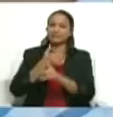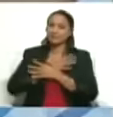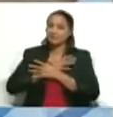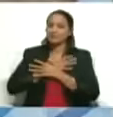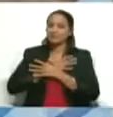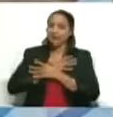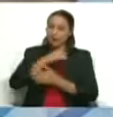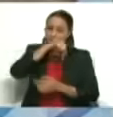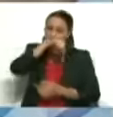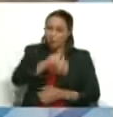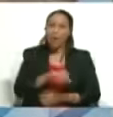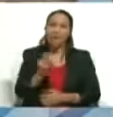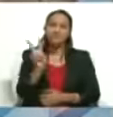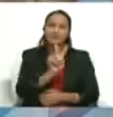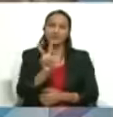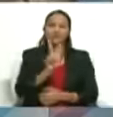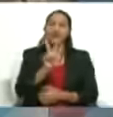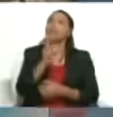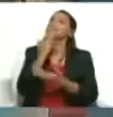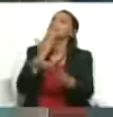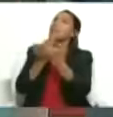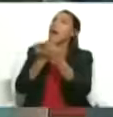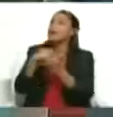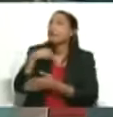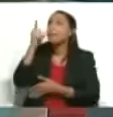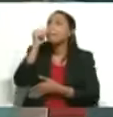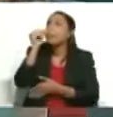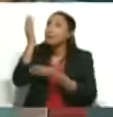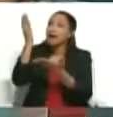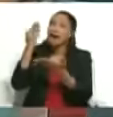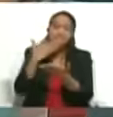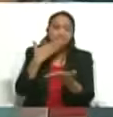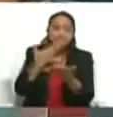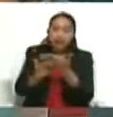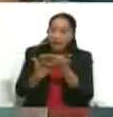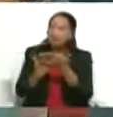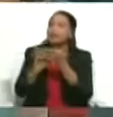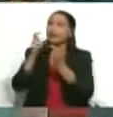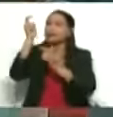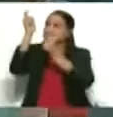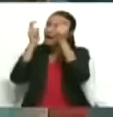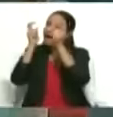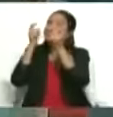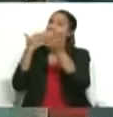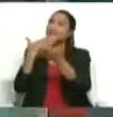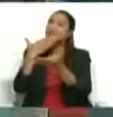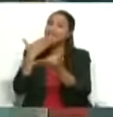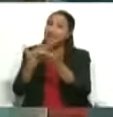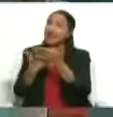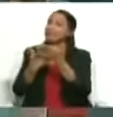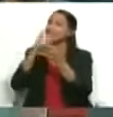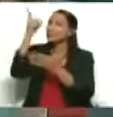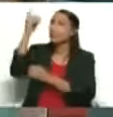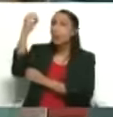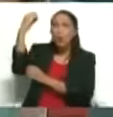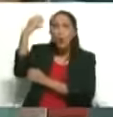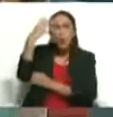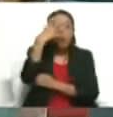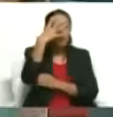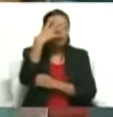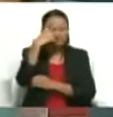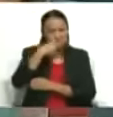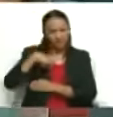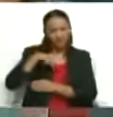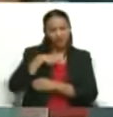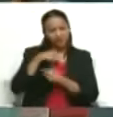Venezuela. Gracias, papá. Gracias, comandante, por continuar siendo ese faro que nos ilumina el camino y que nos